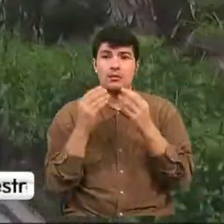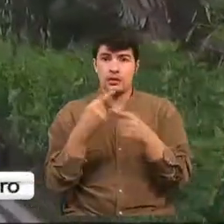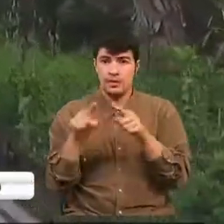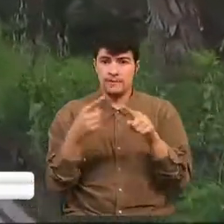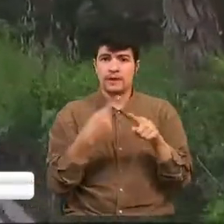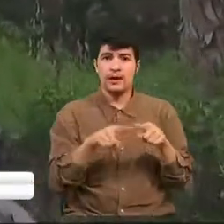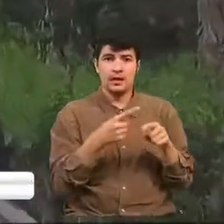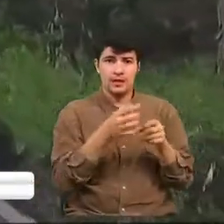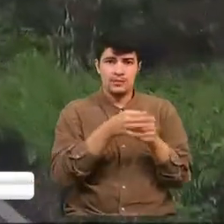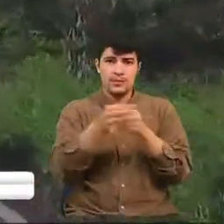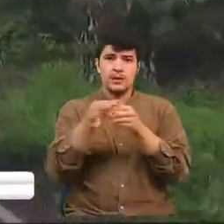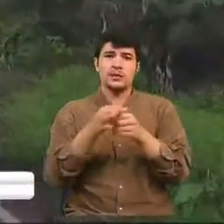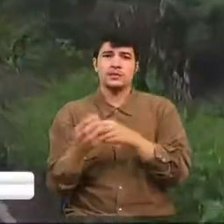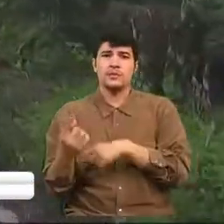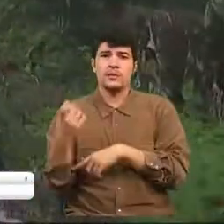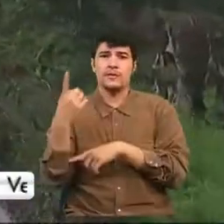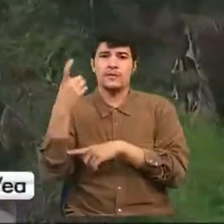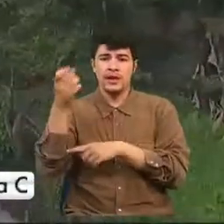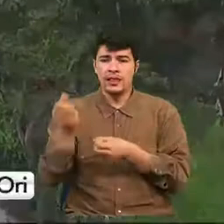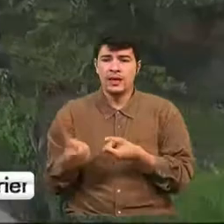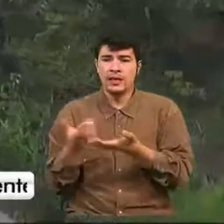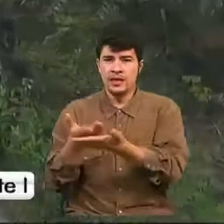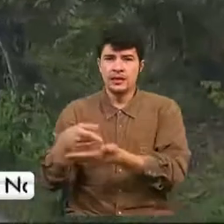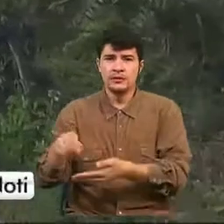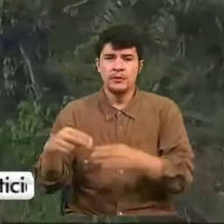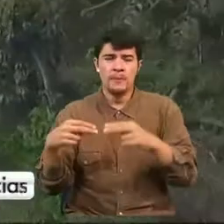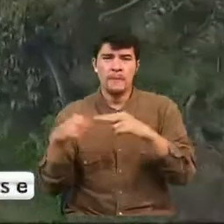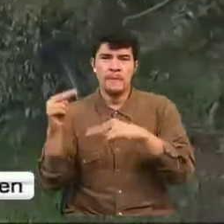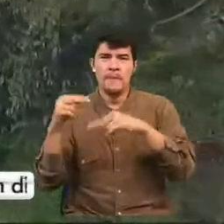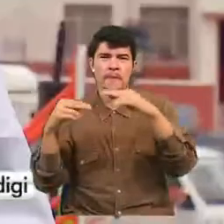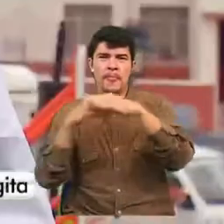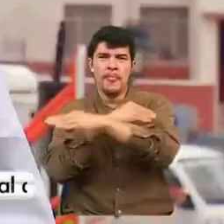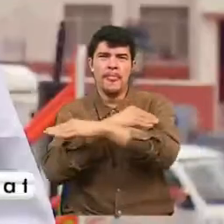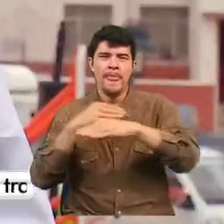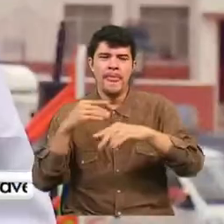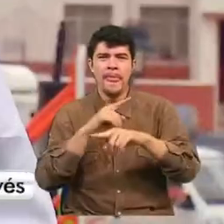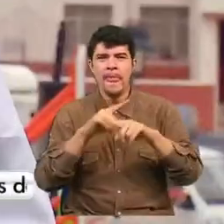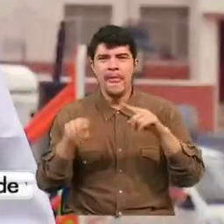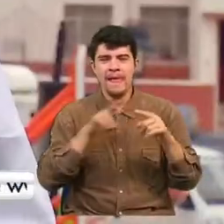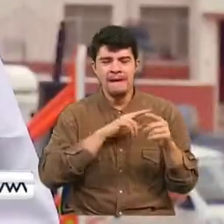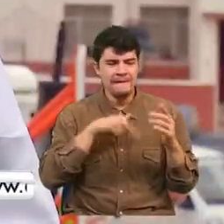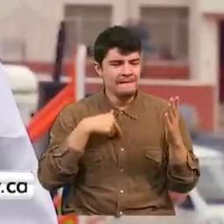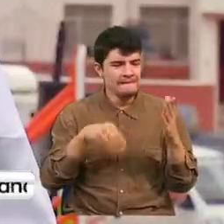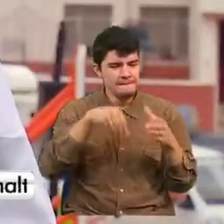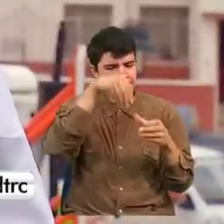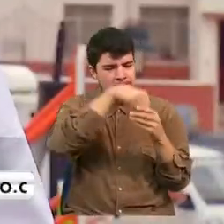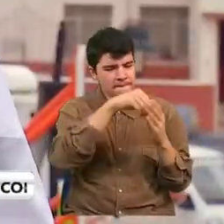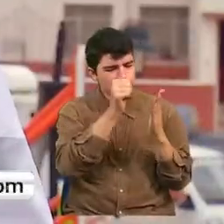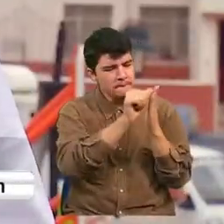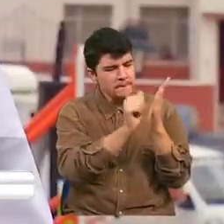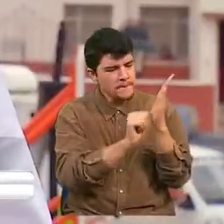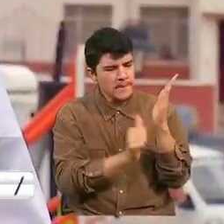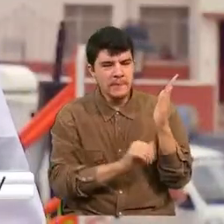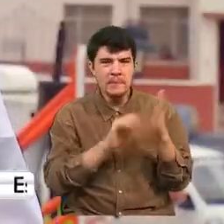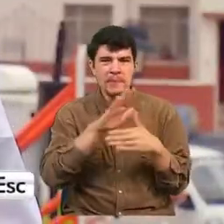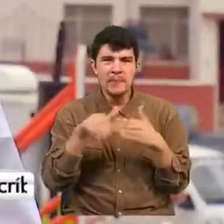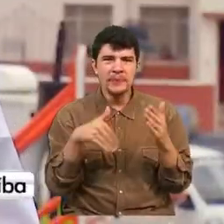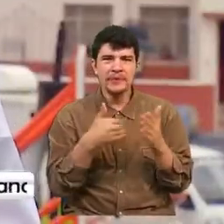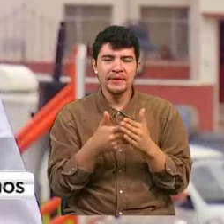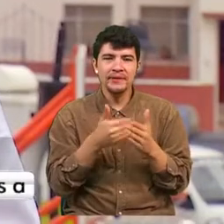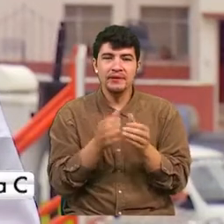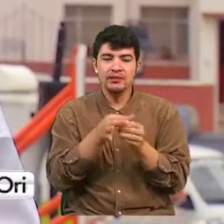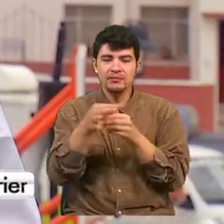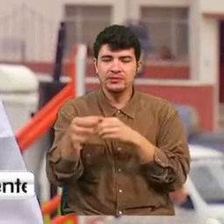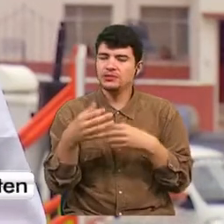municipios todavía pendientes de cubrirles esta gran necesidad, pero estamos en un programa en el cual todos los municipios, sin distingo